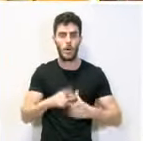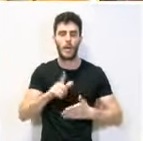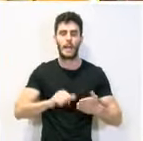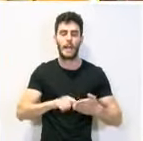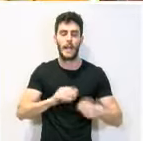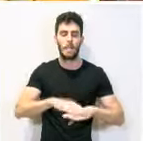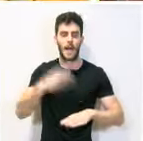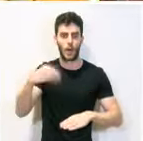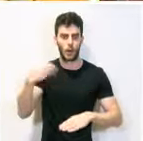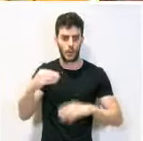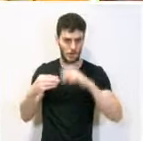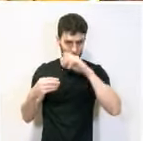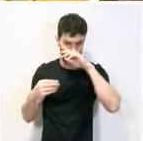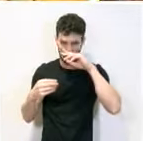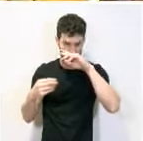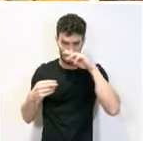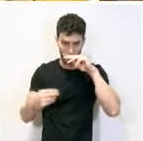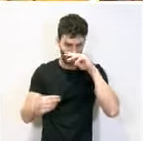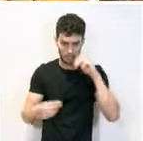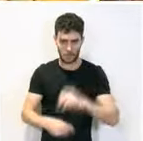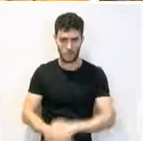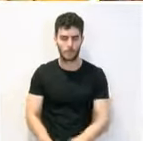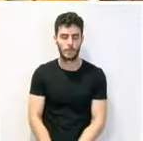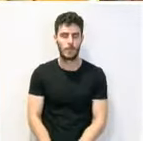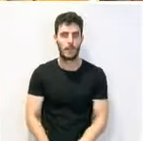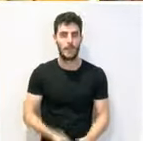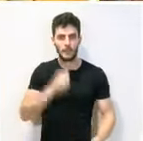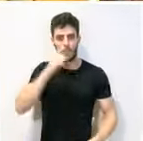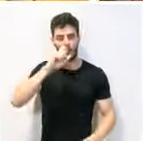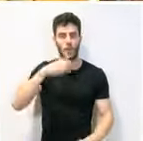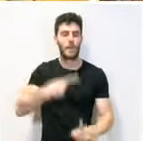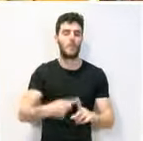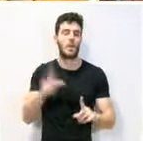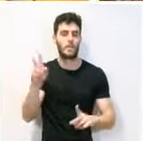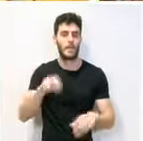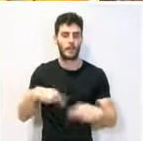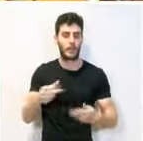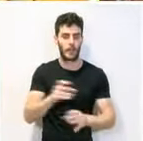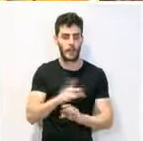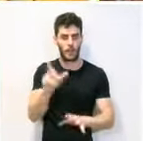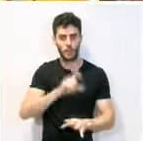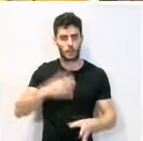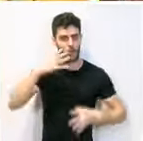para jóvenes, si viene un año después, pues hace que la gente no pueda